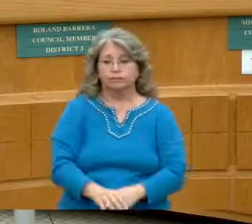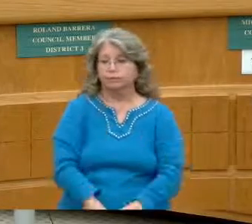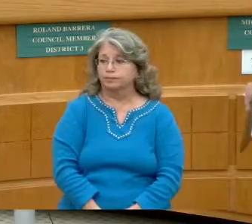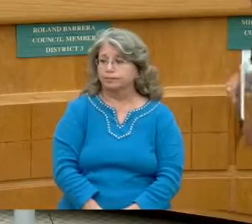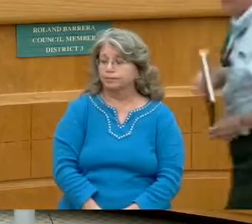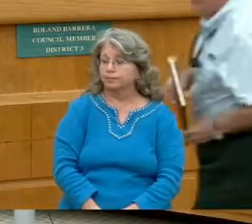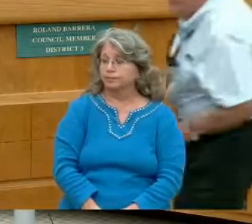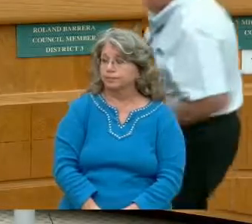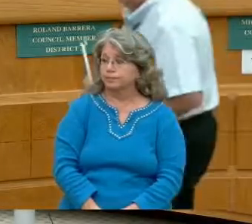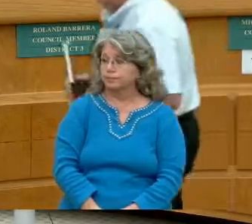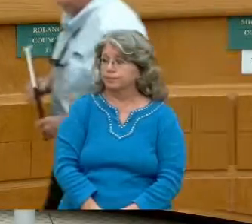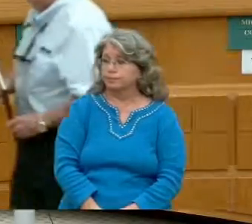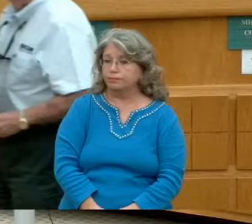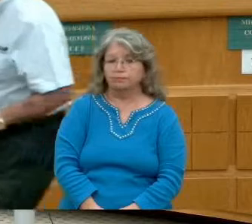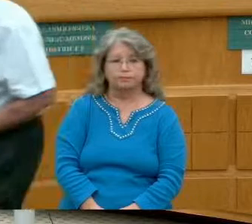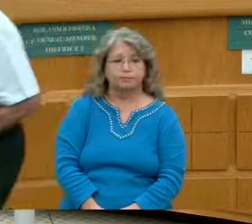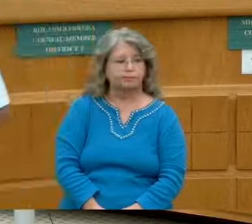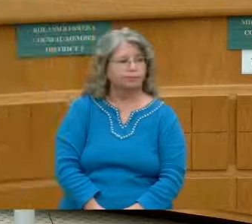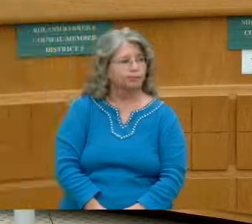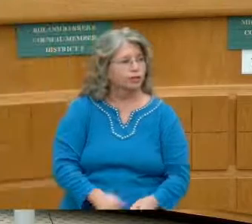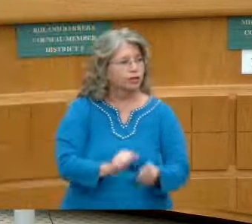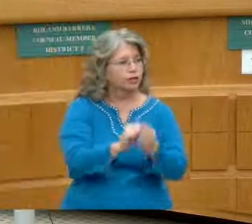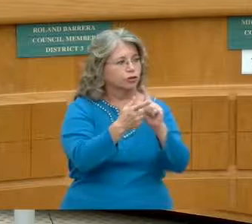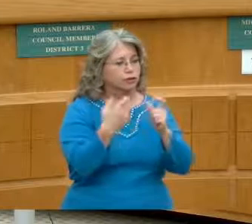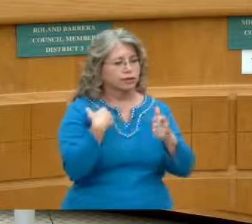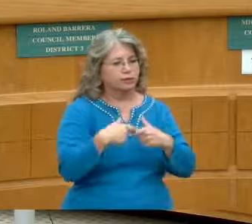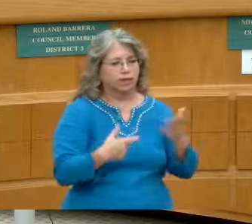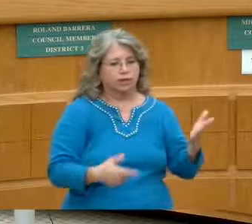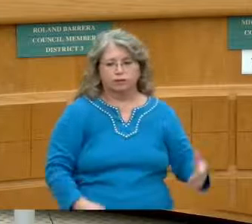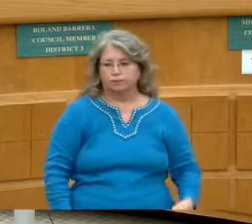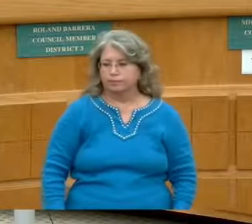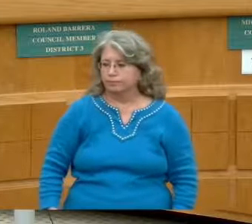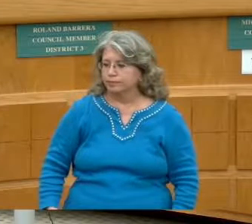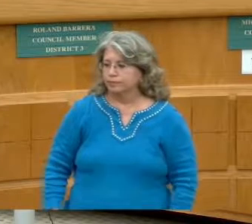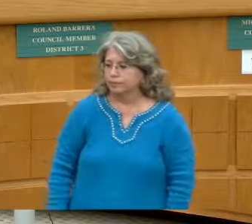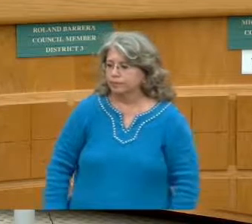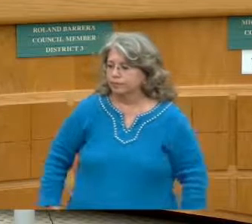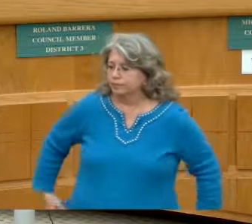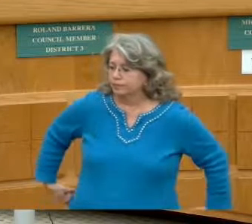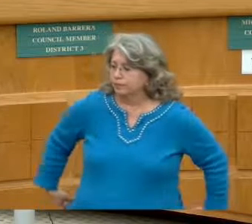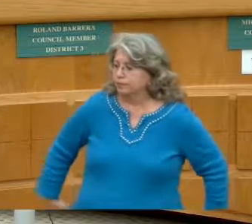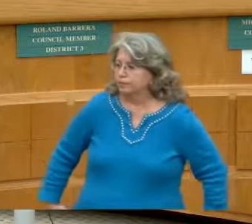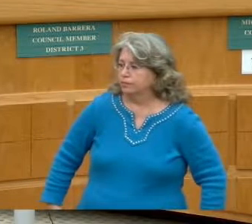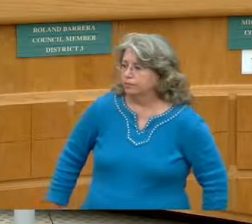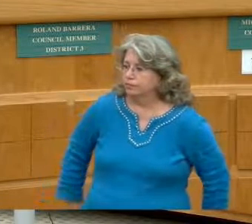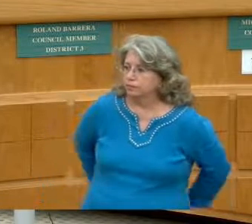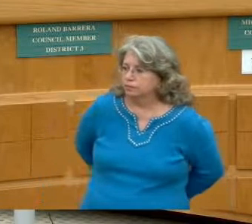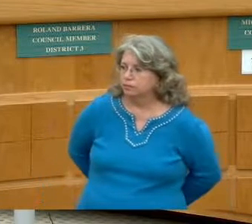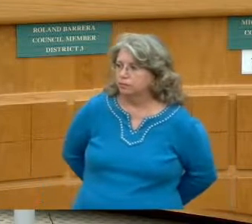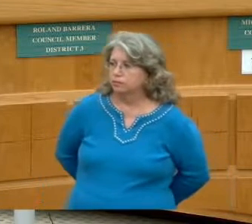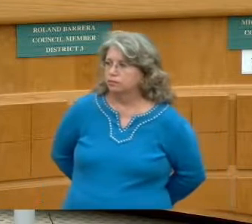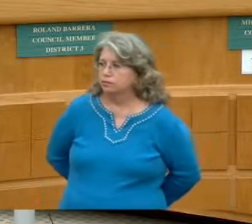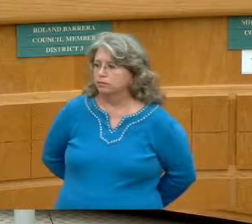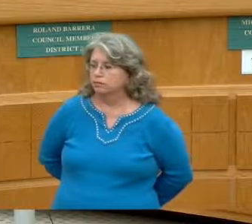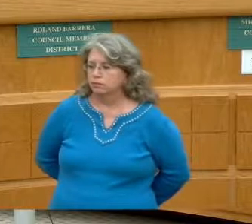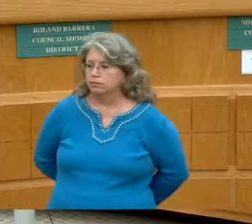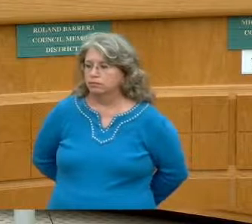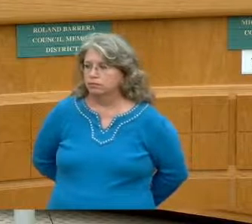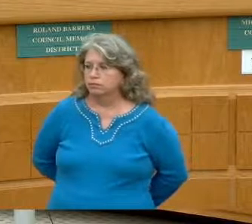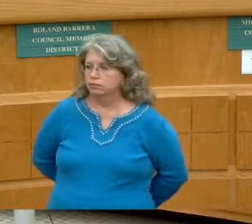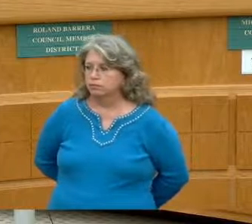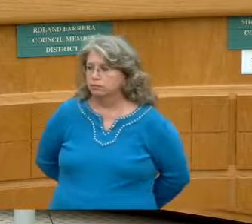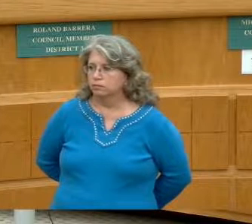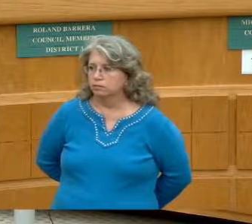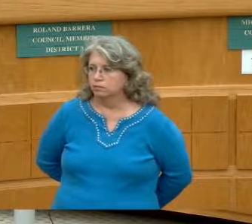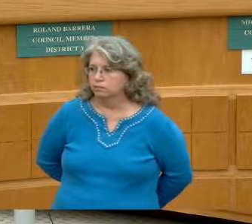okay. En resumen, el día viernes tuvimos una junta con los alcaldes de grandes ciudades, incluyendo al senador Ted Cruz. Vamos a seguir trabajando